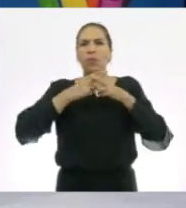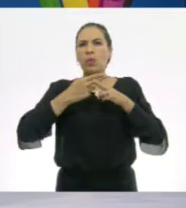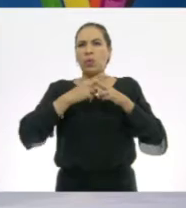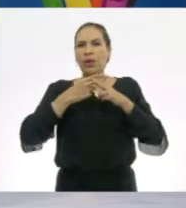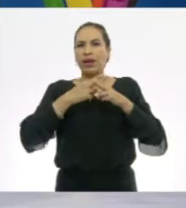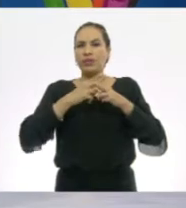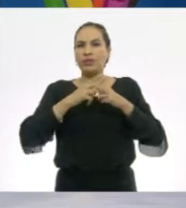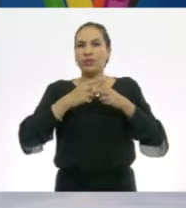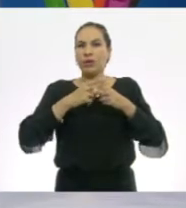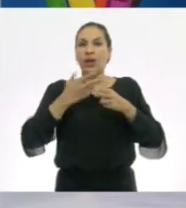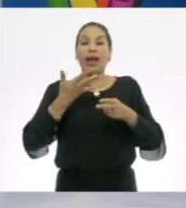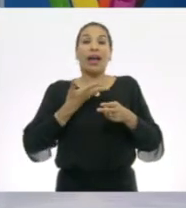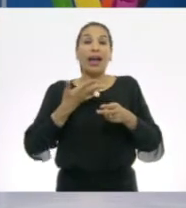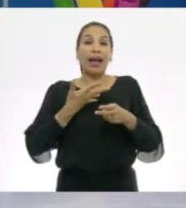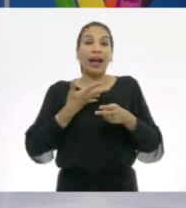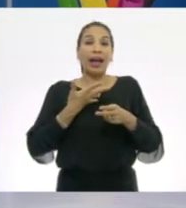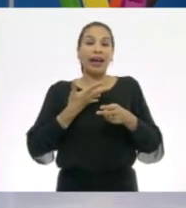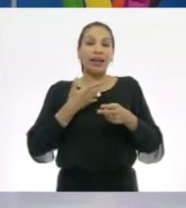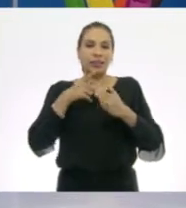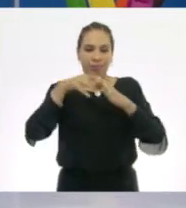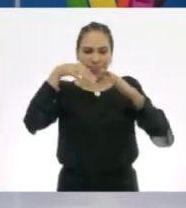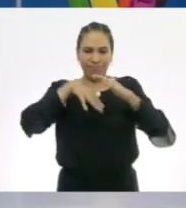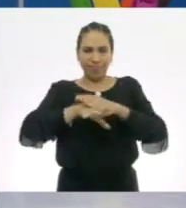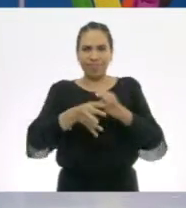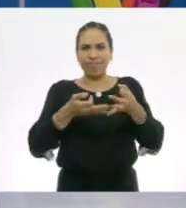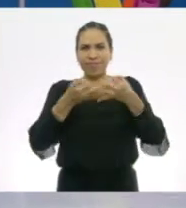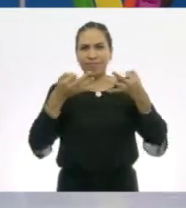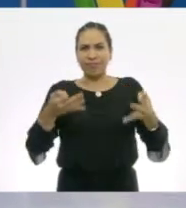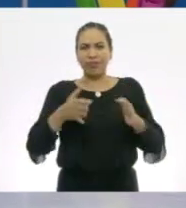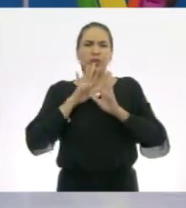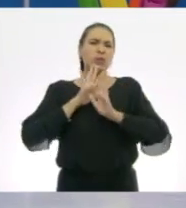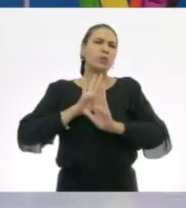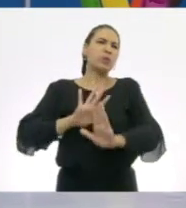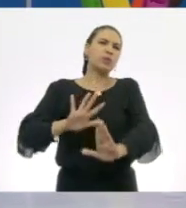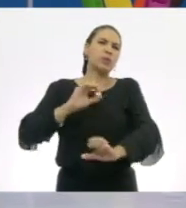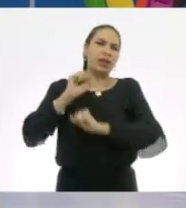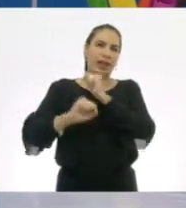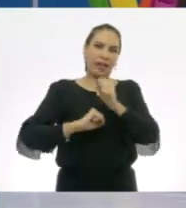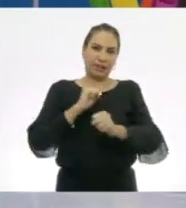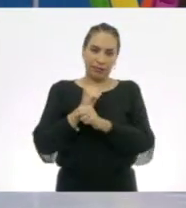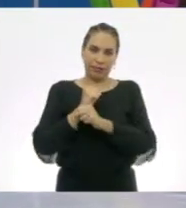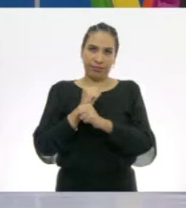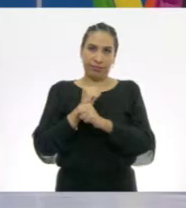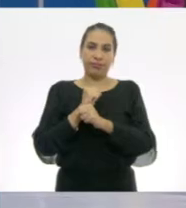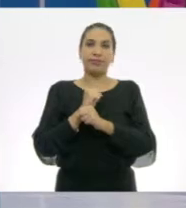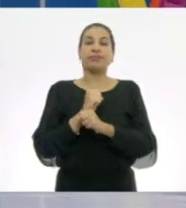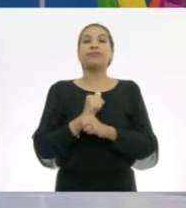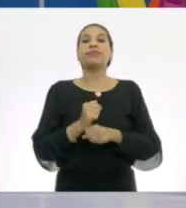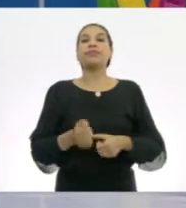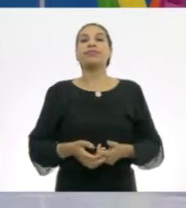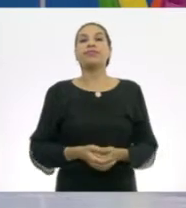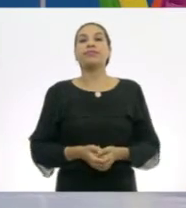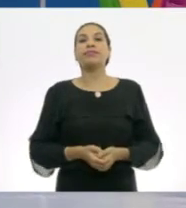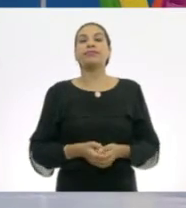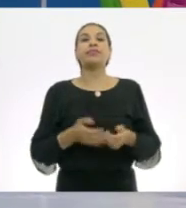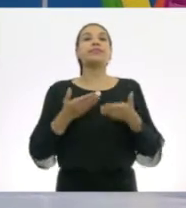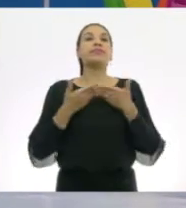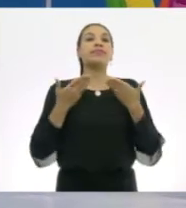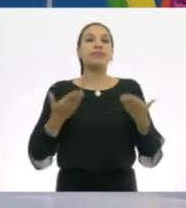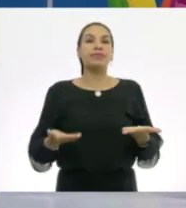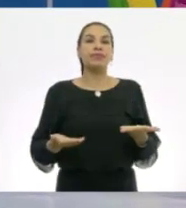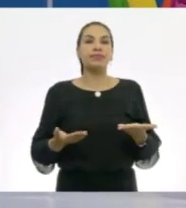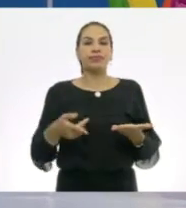que se encuentre enterrado y que ya tenga muchos años. Bueno, pues